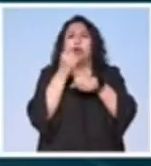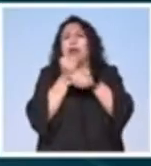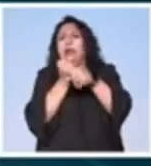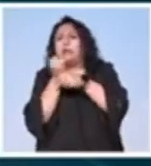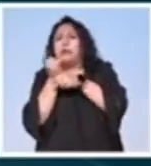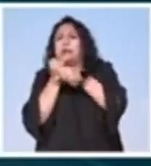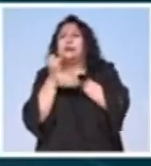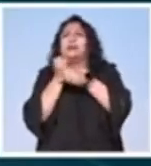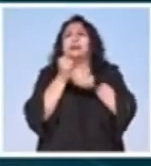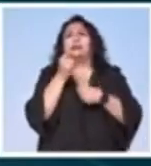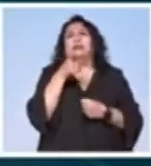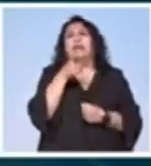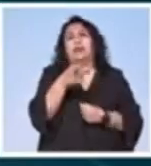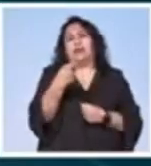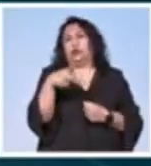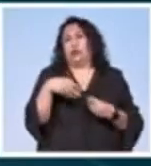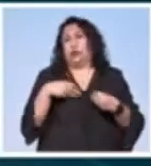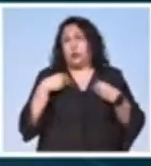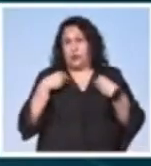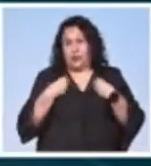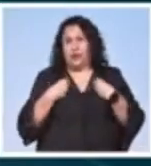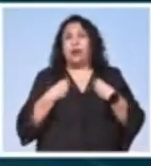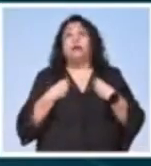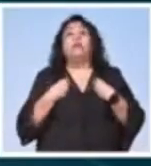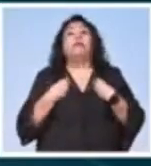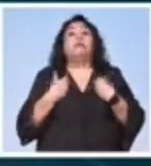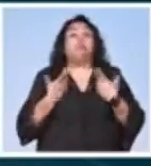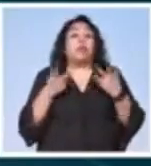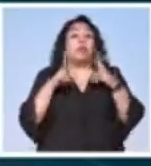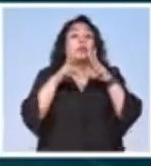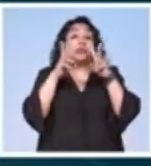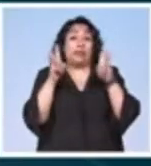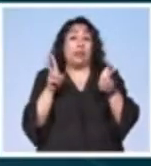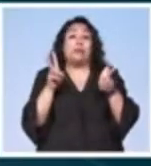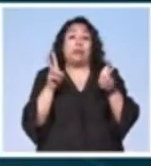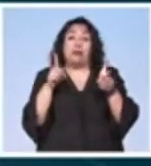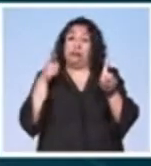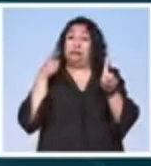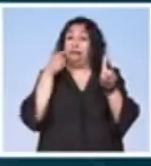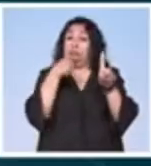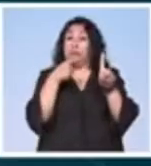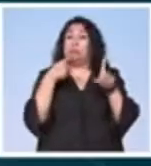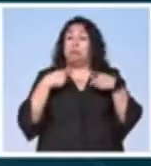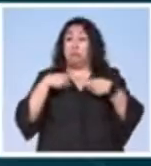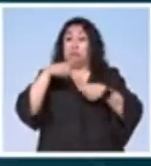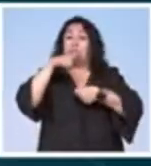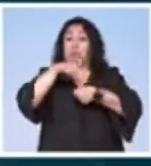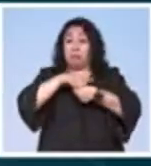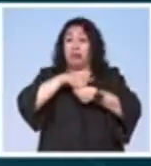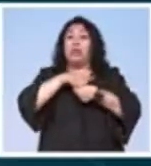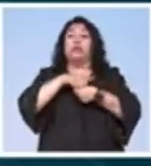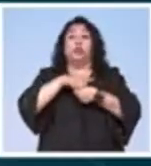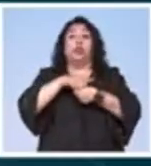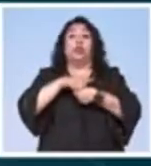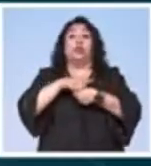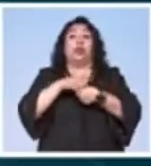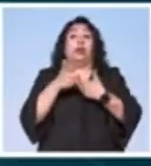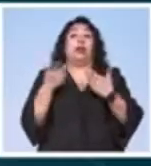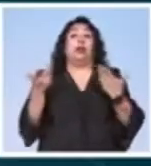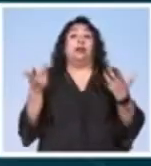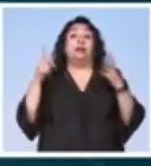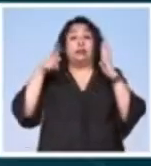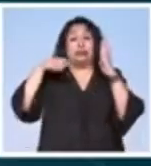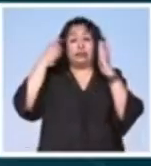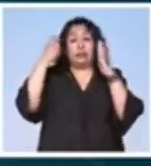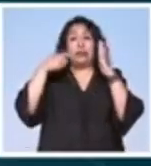exploró durante su vida, pues temas muy específicos, muy personales. Es un cine